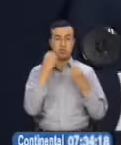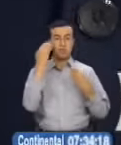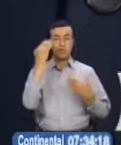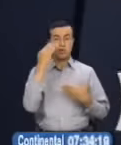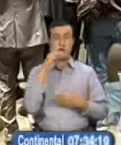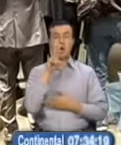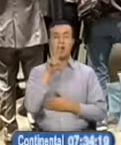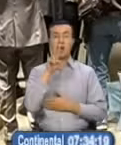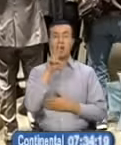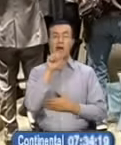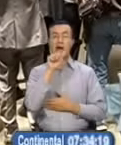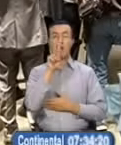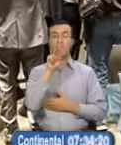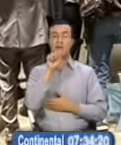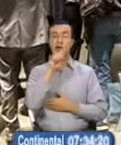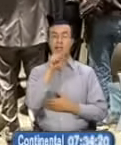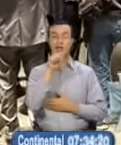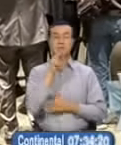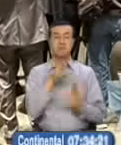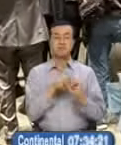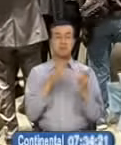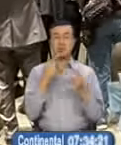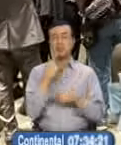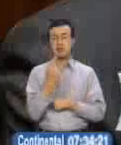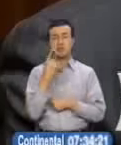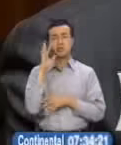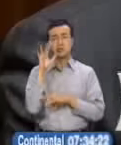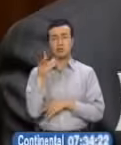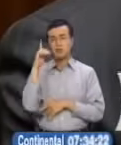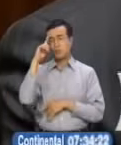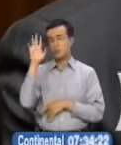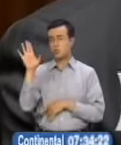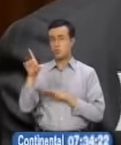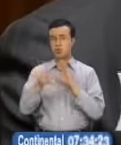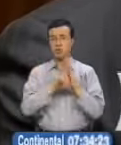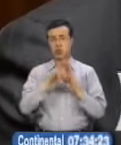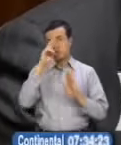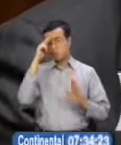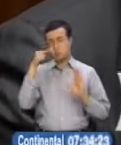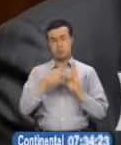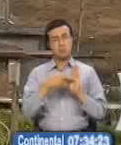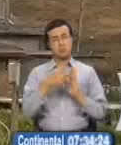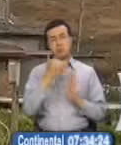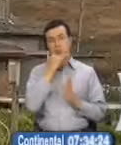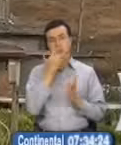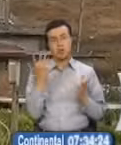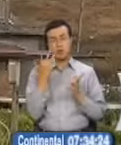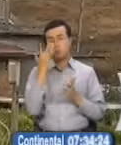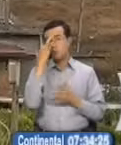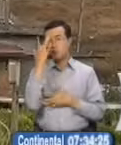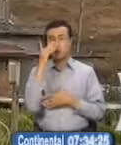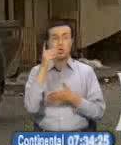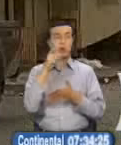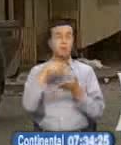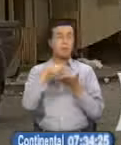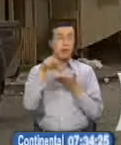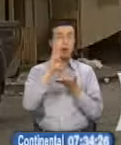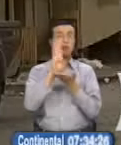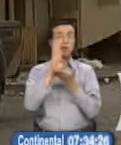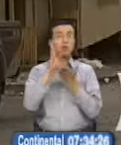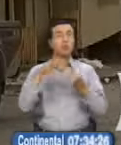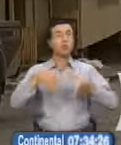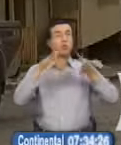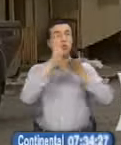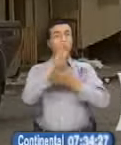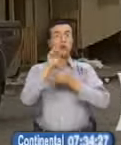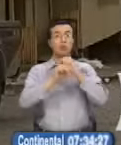estuvo presente en el salón del ex Senado. Él insiste en que el secretario de Estado incumplió con disposiciones legales al no contratar una póliza de seguro para la Escuela